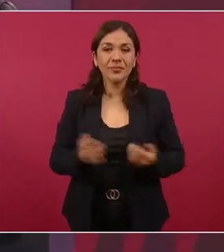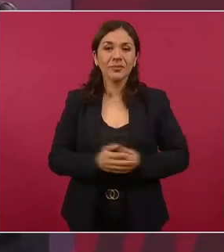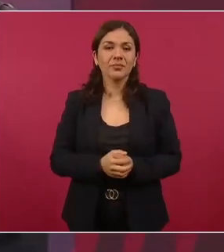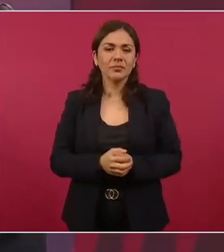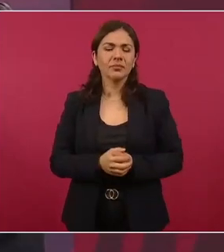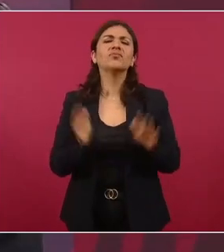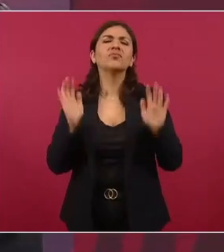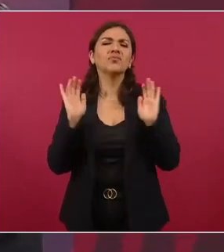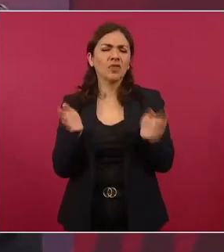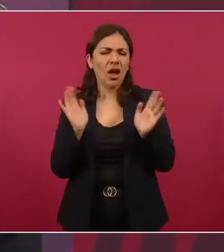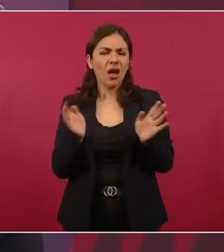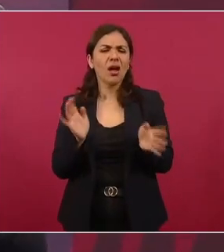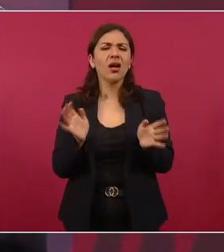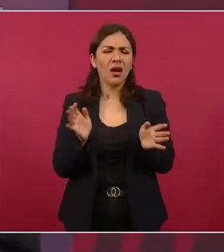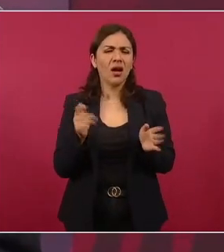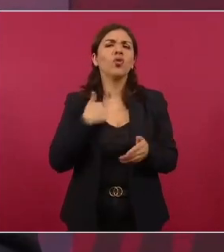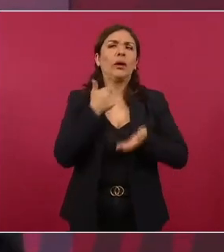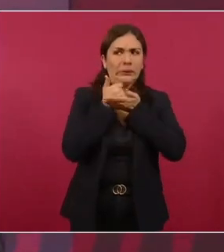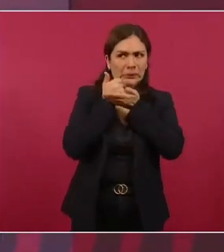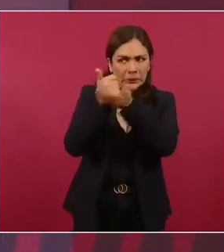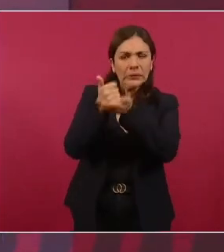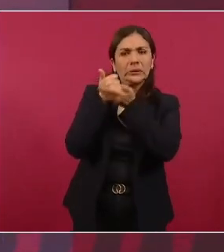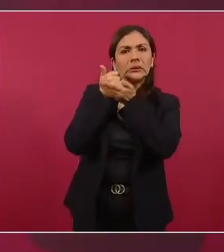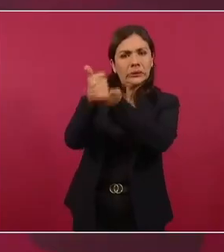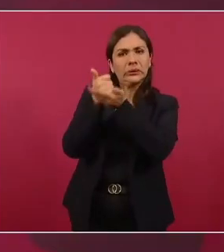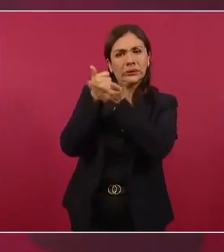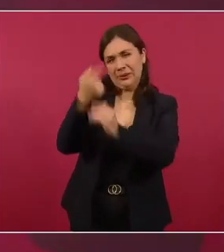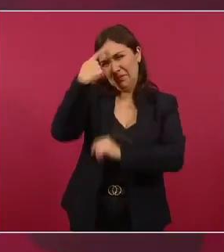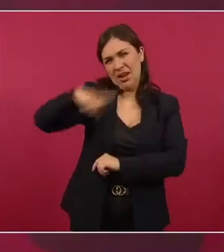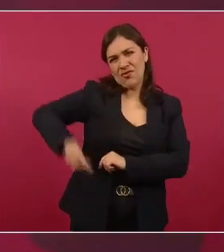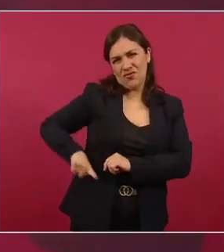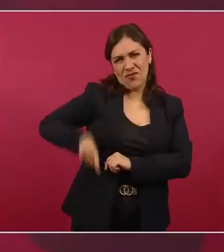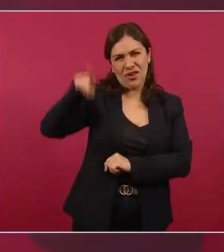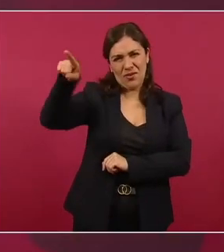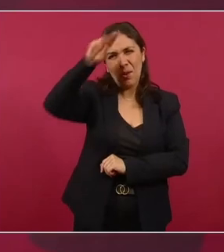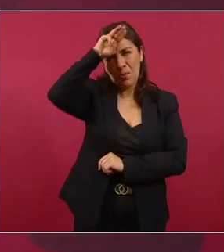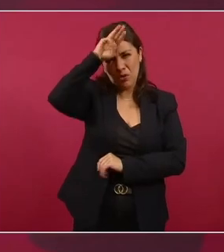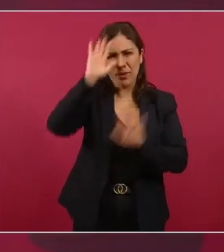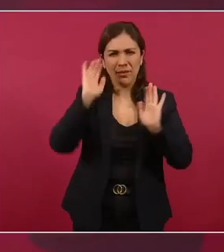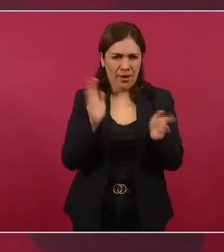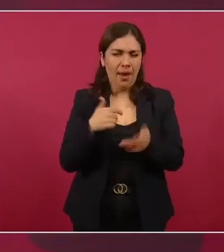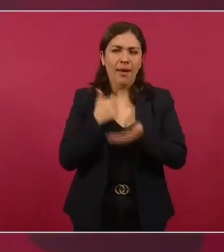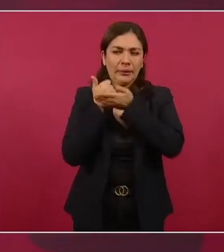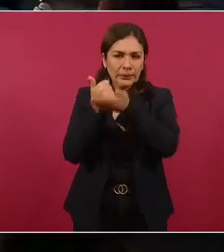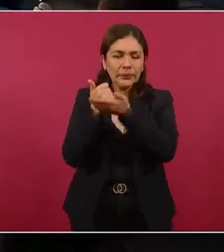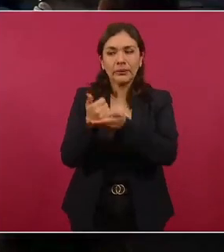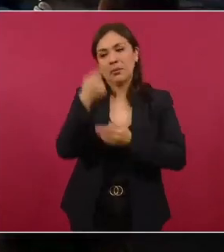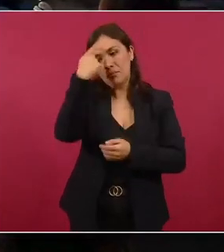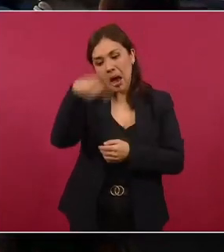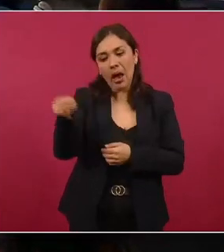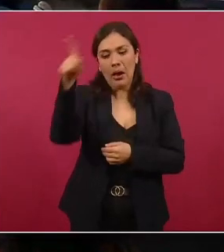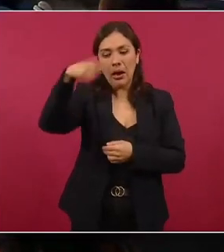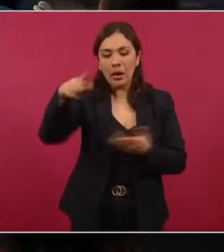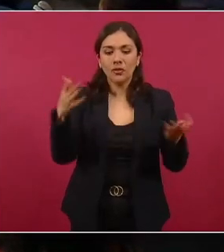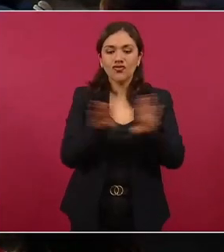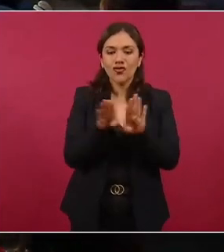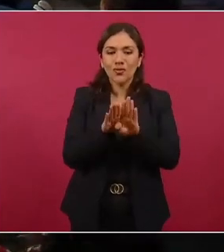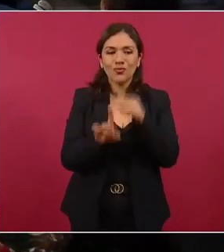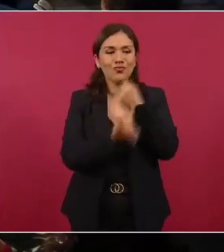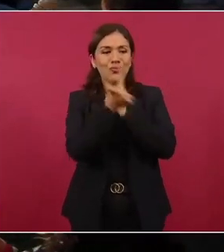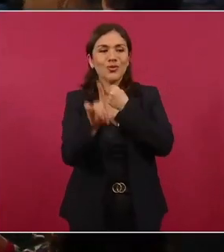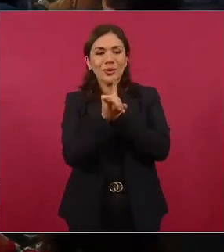Hemos estado ayudando al gobierno del estado para resolver